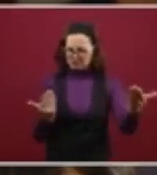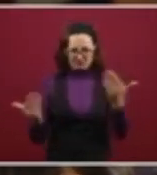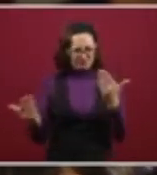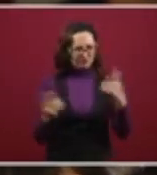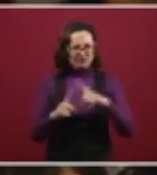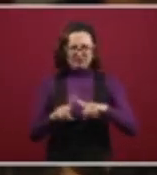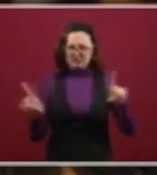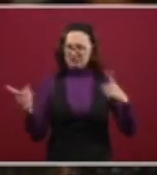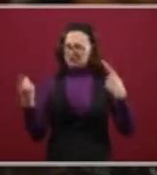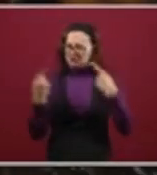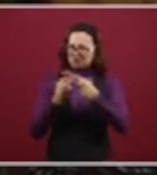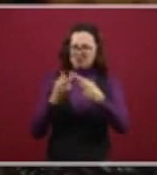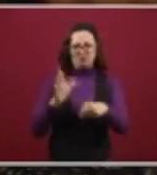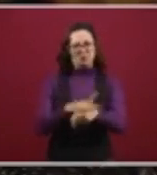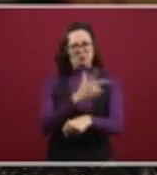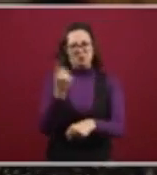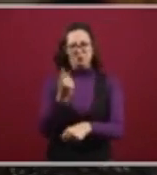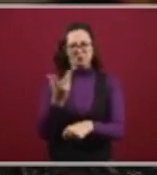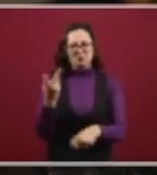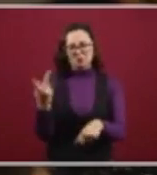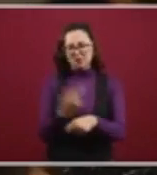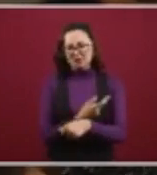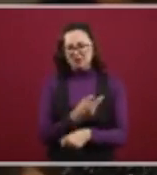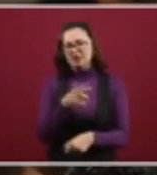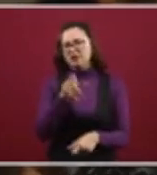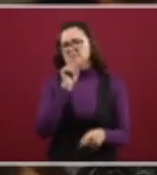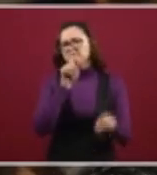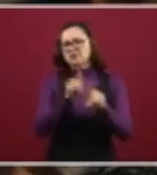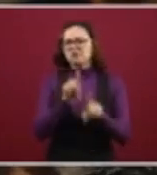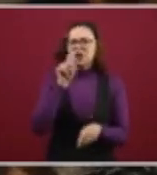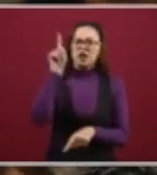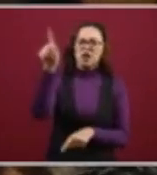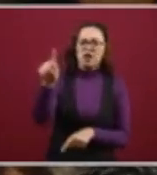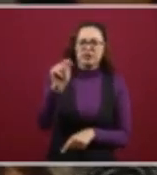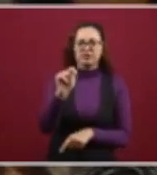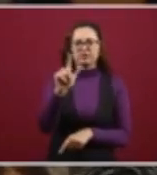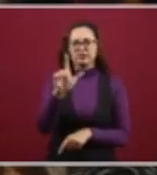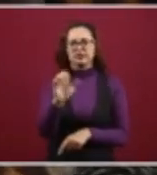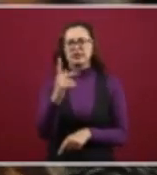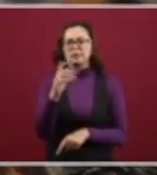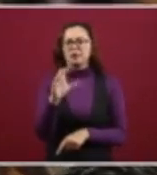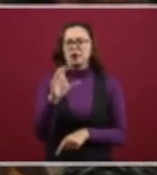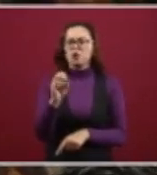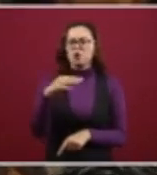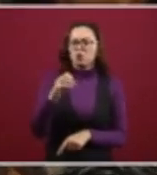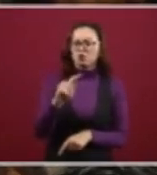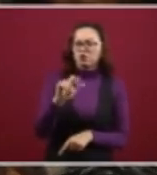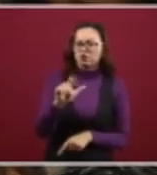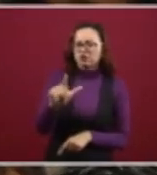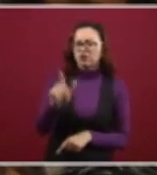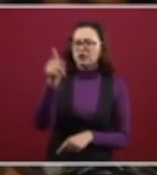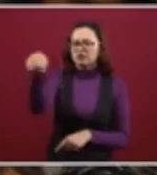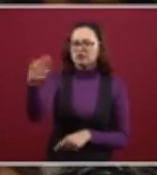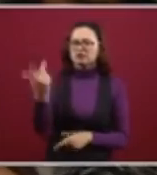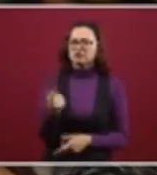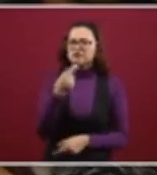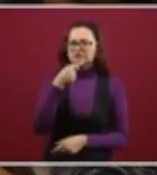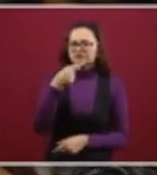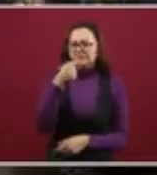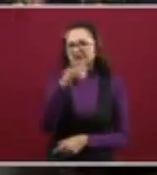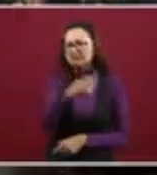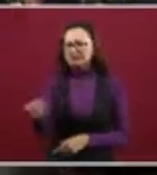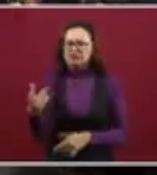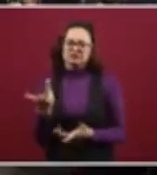usted sabe, porque ha visitado Metlatónoc, cuando Metlatónoc se escindió de Cochuapa el Grande, pues los niños ahí hasta comían